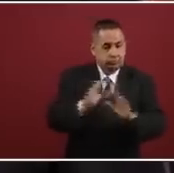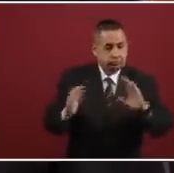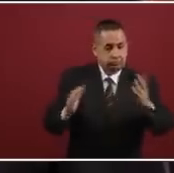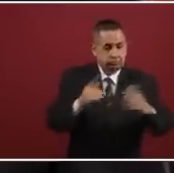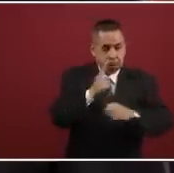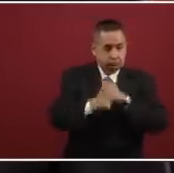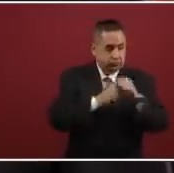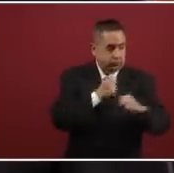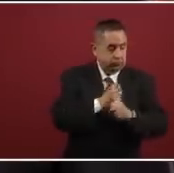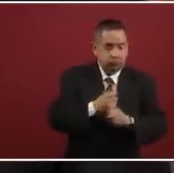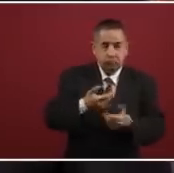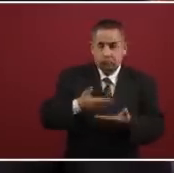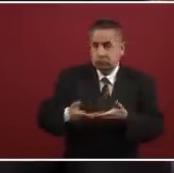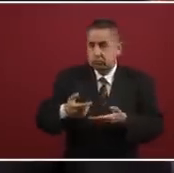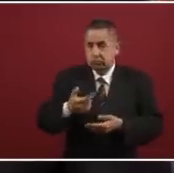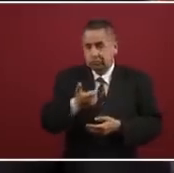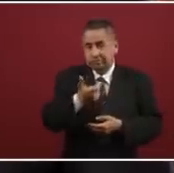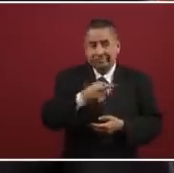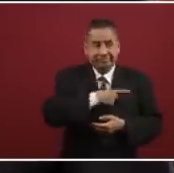pasado.